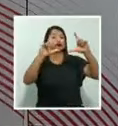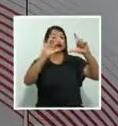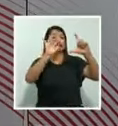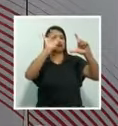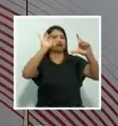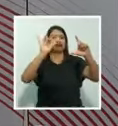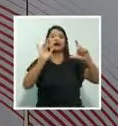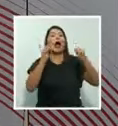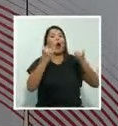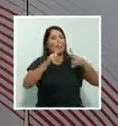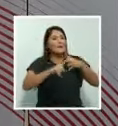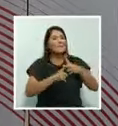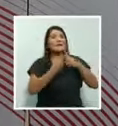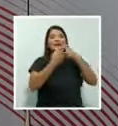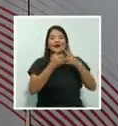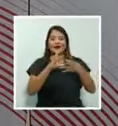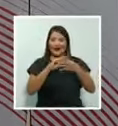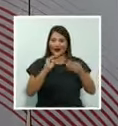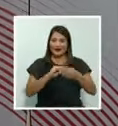y empezamos a contar.